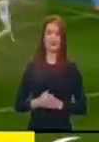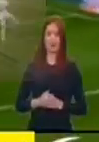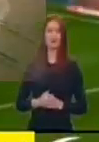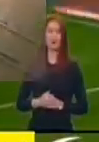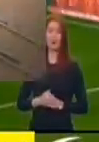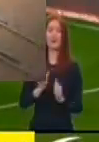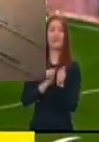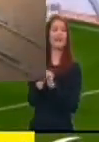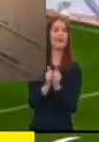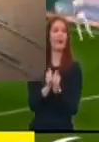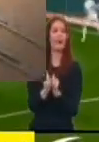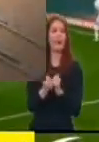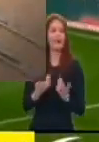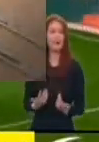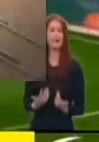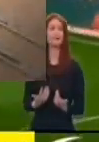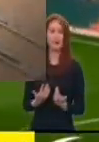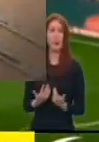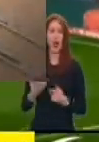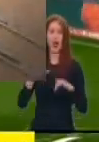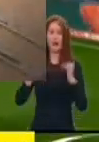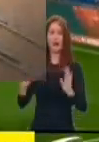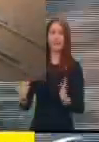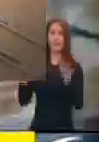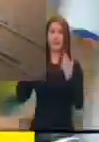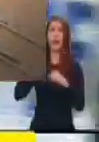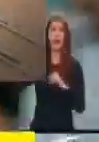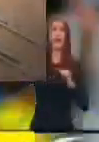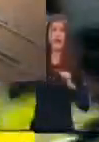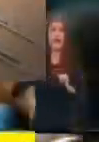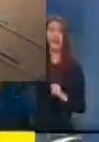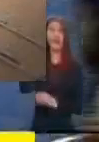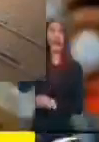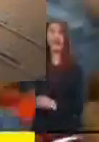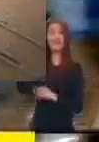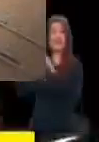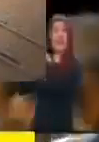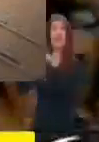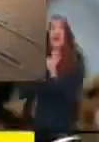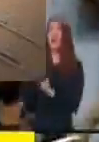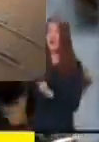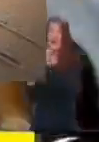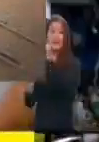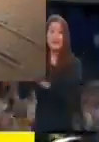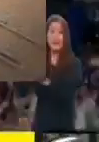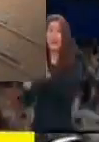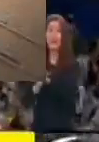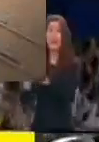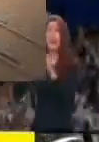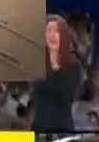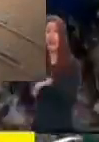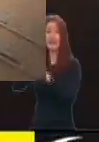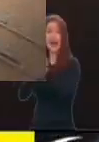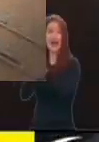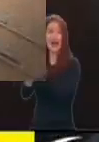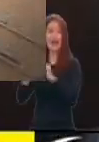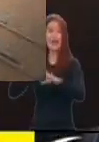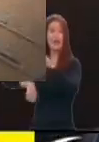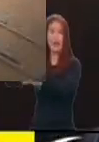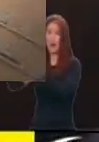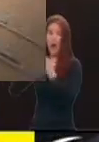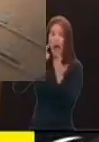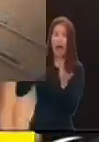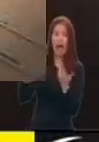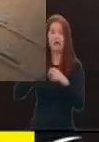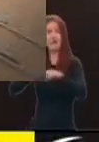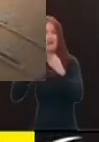En deportes, revolución en Francia por lesión de las superestrellas. Mbappé y Benzema en departamento médico. En minutos